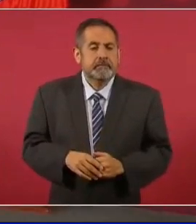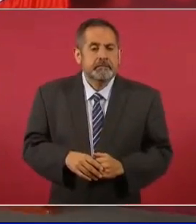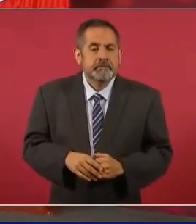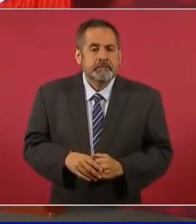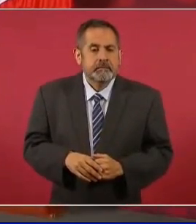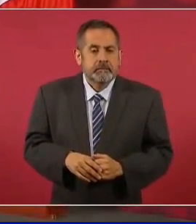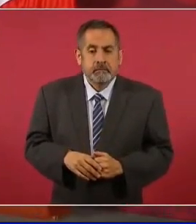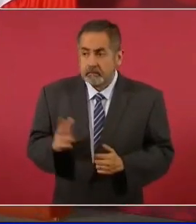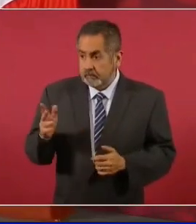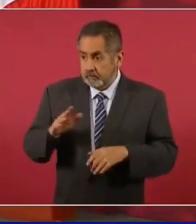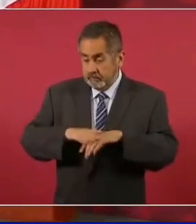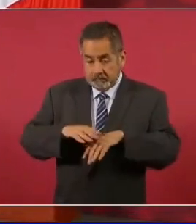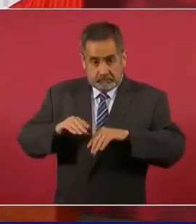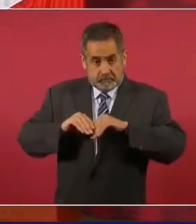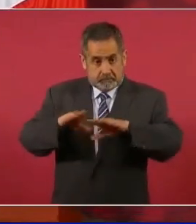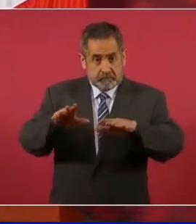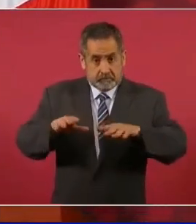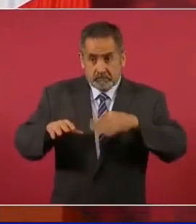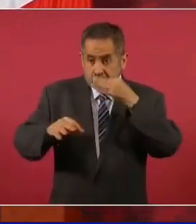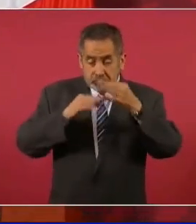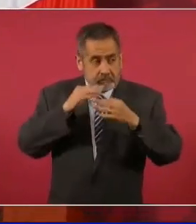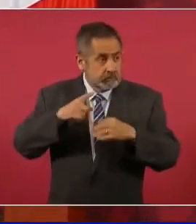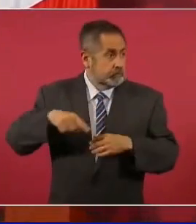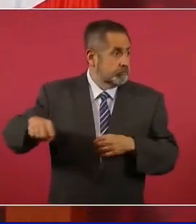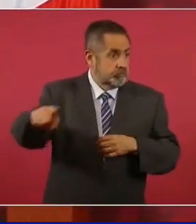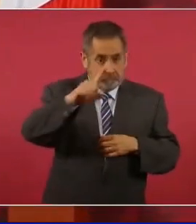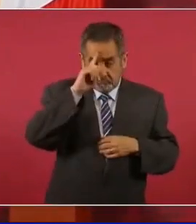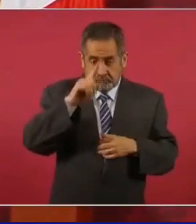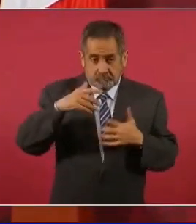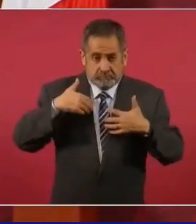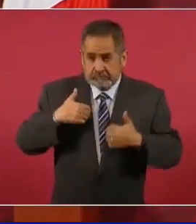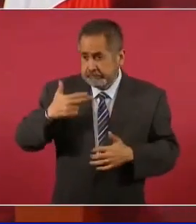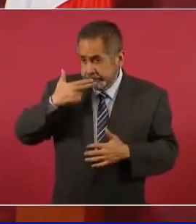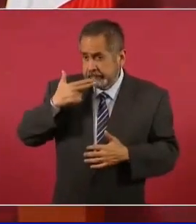qué tanto están penetrando